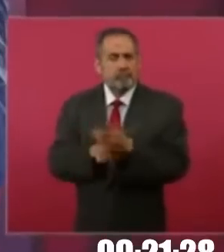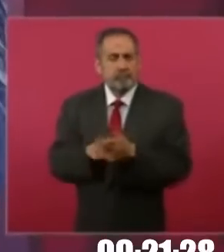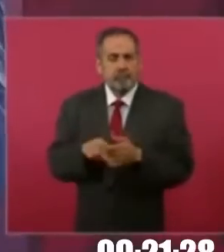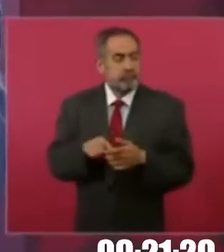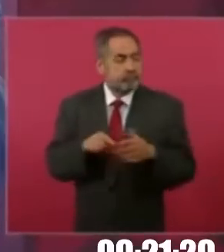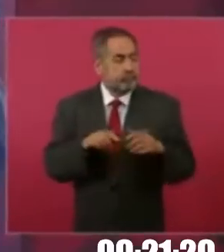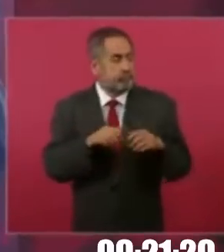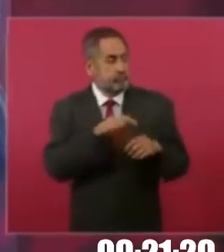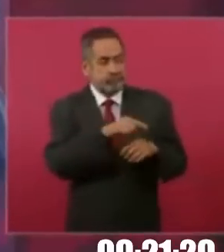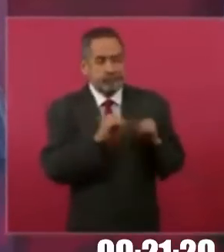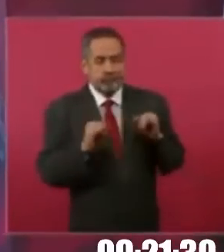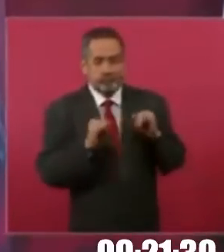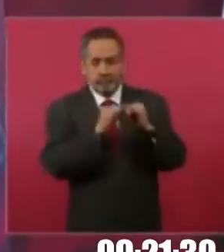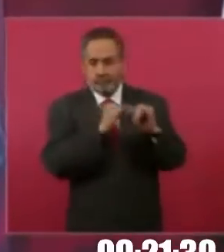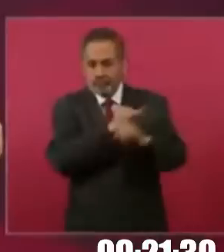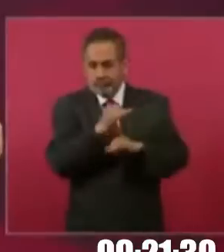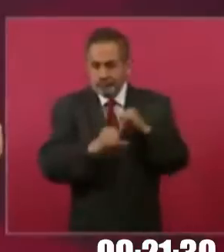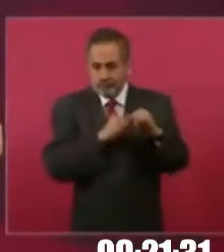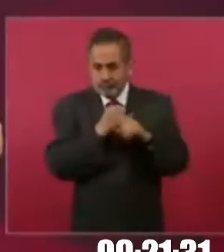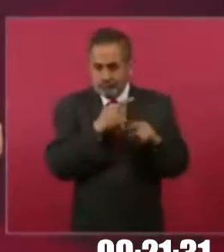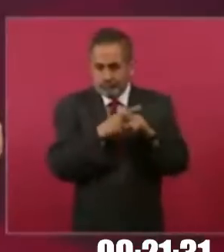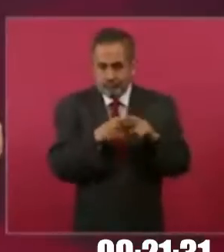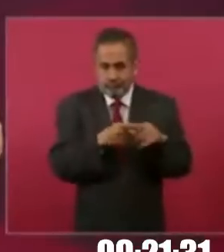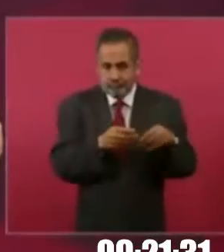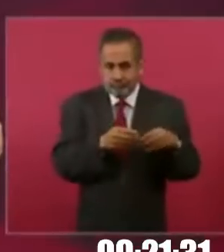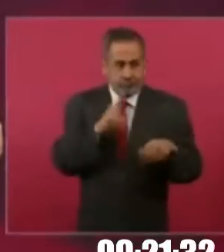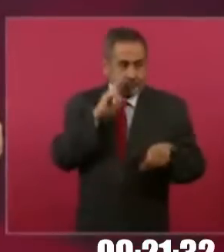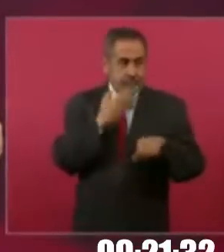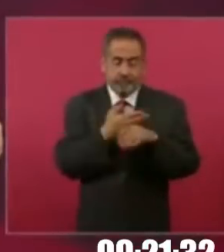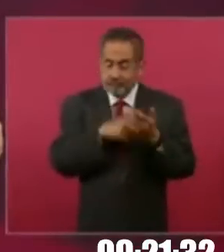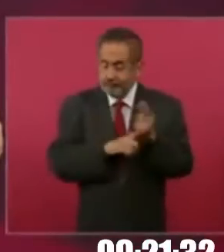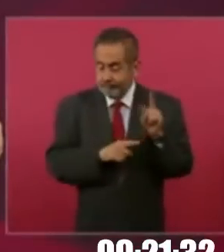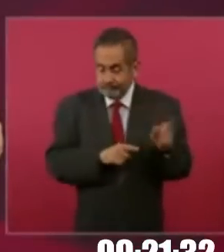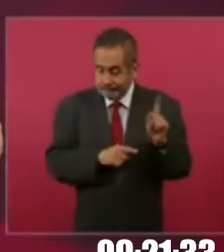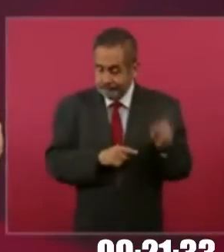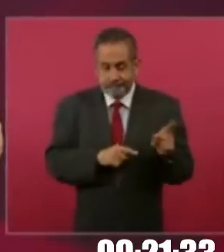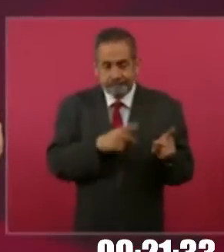organismos más si son corresponsables